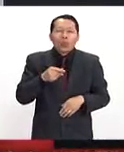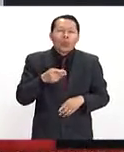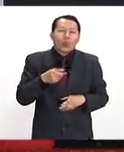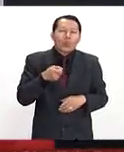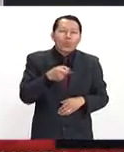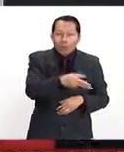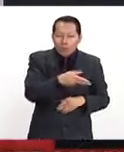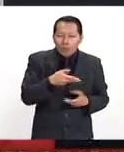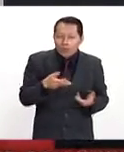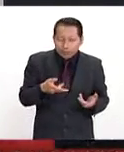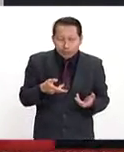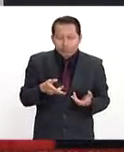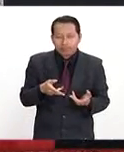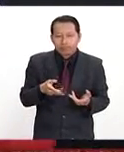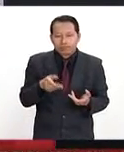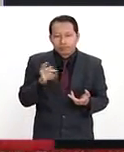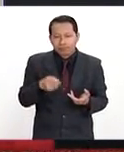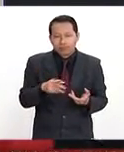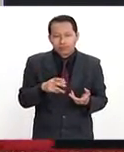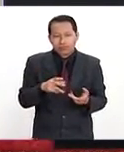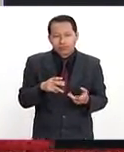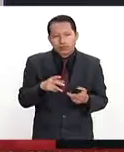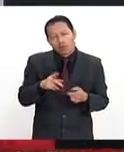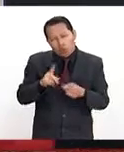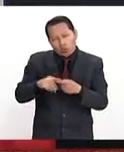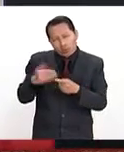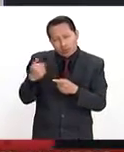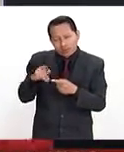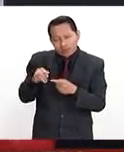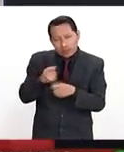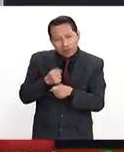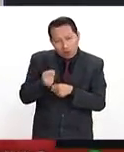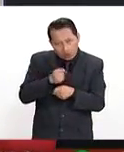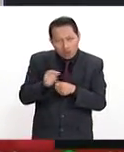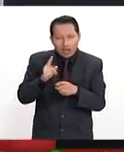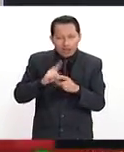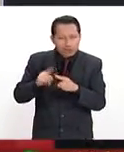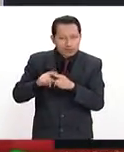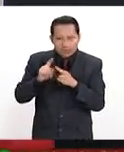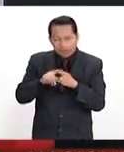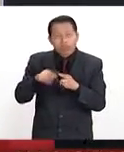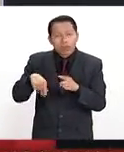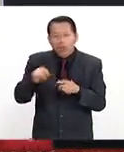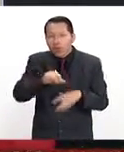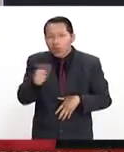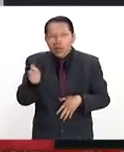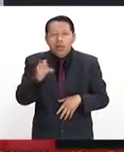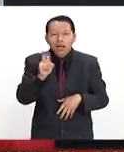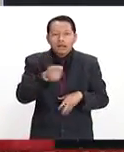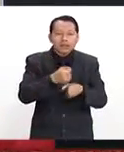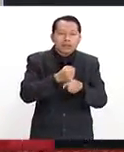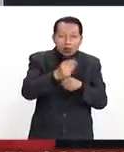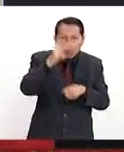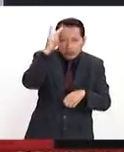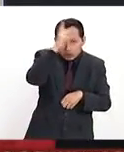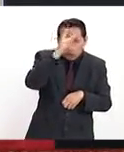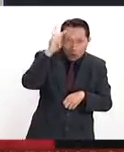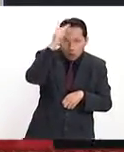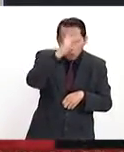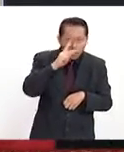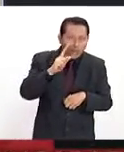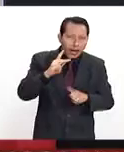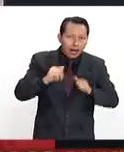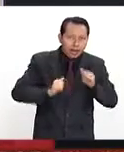significa, digo, ya no digamos golpear o hay otro tipo de violencia psicológica o hay otro tipo de